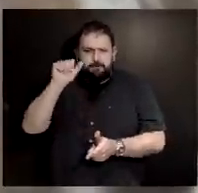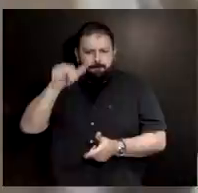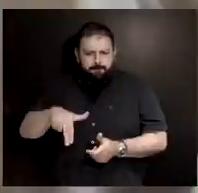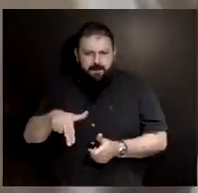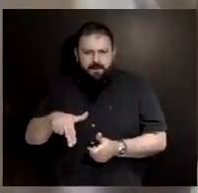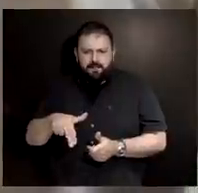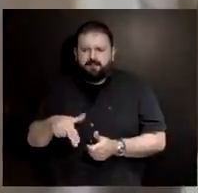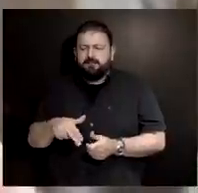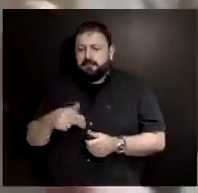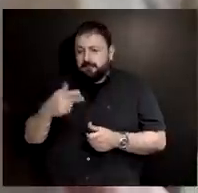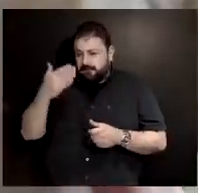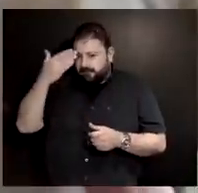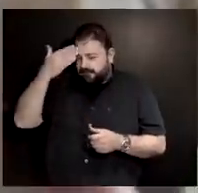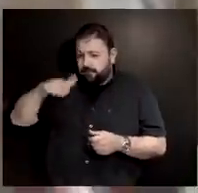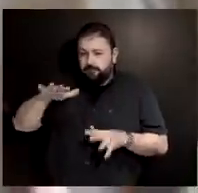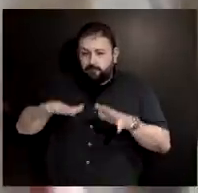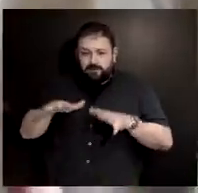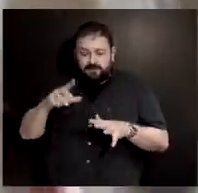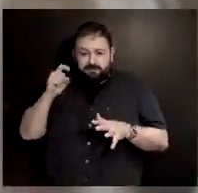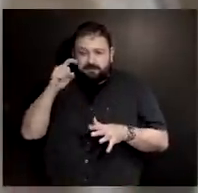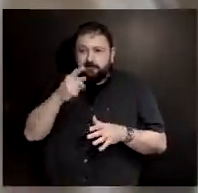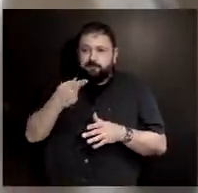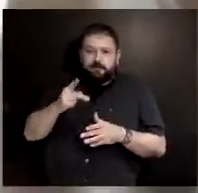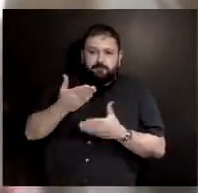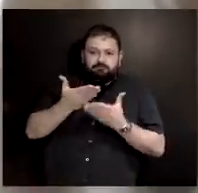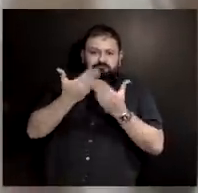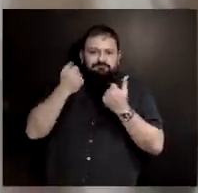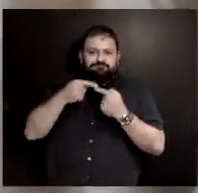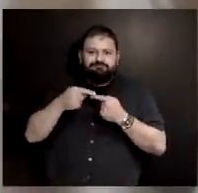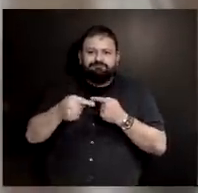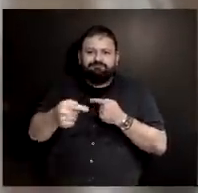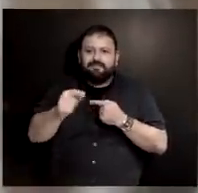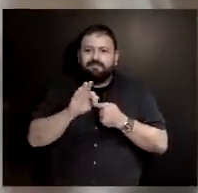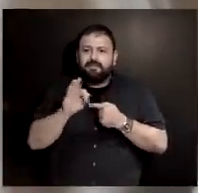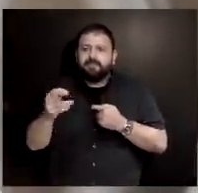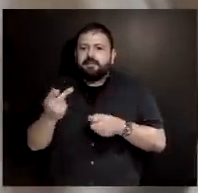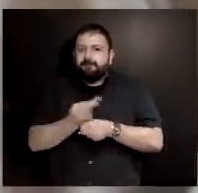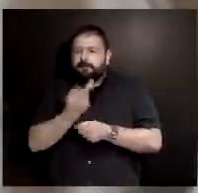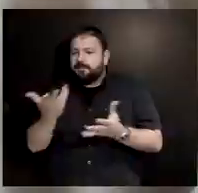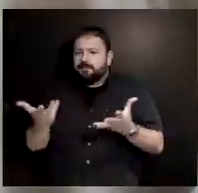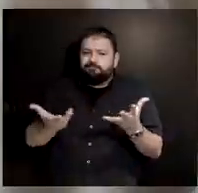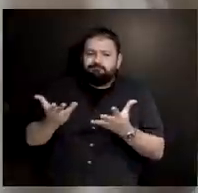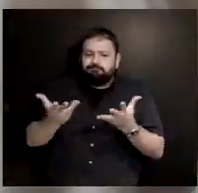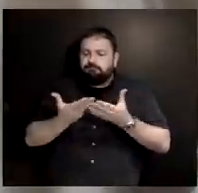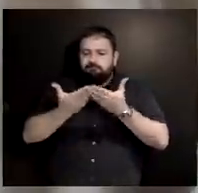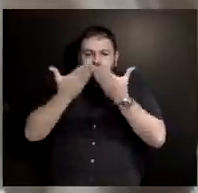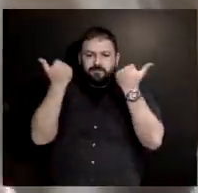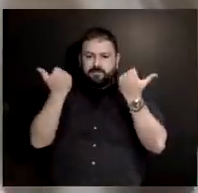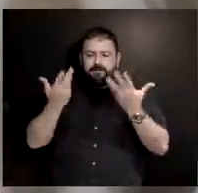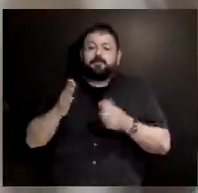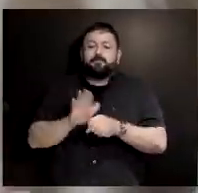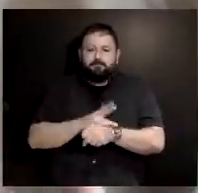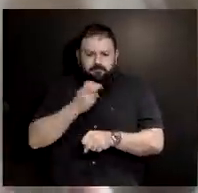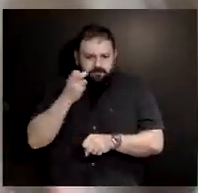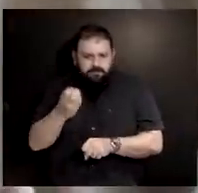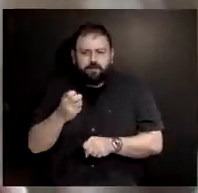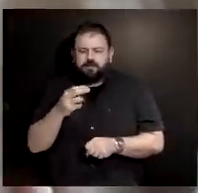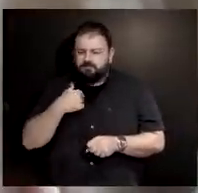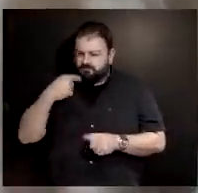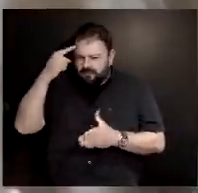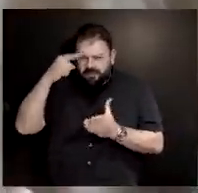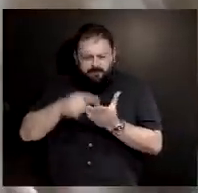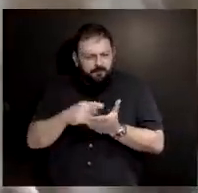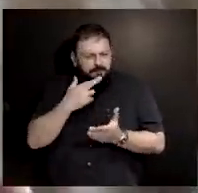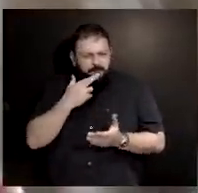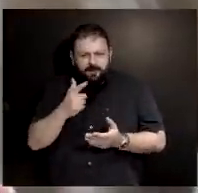con dificultades por no saber qué es lo que nadie sabemos lo que va a pasar en los próximos meses, pero creemos que este es el mejor plan